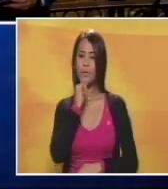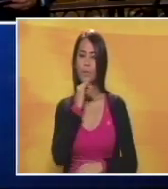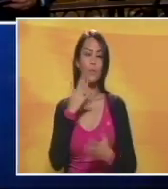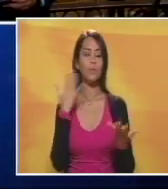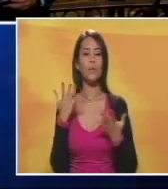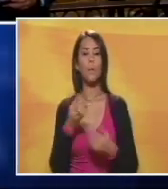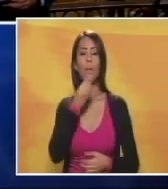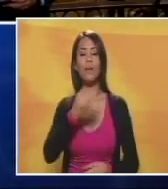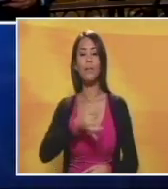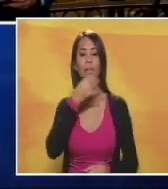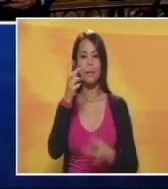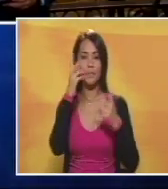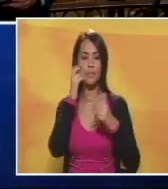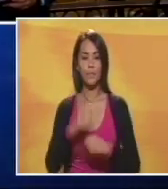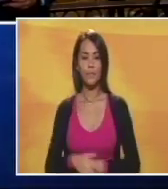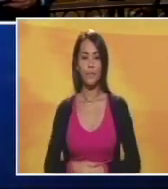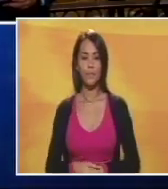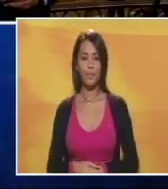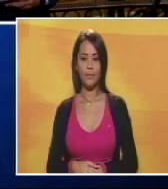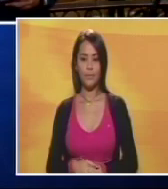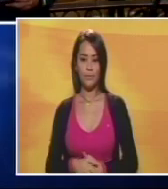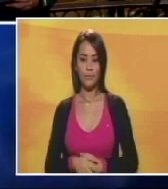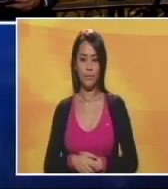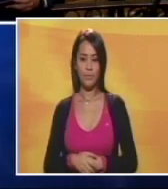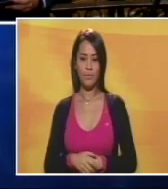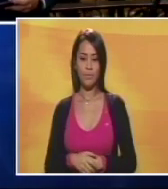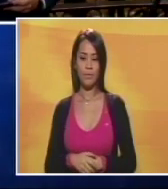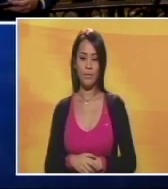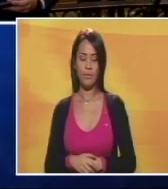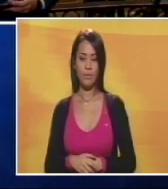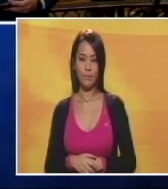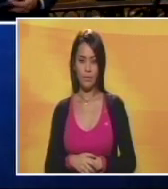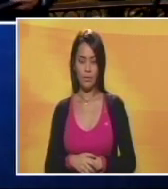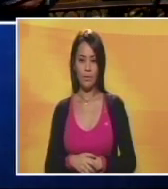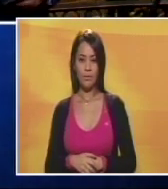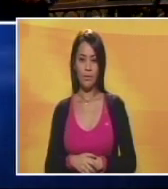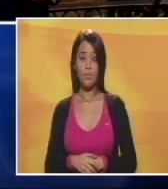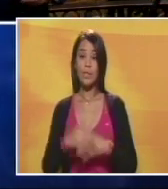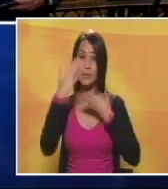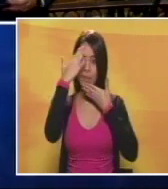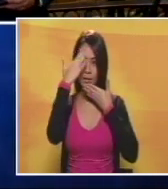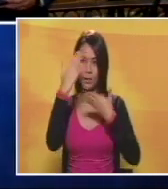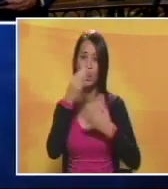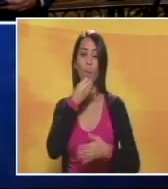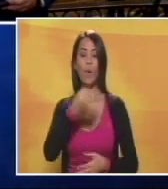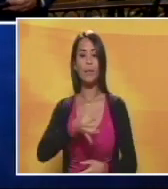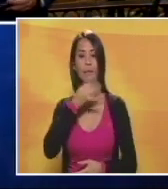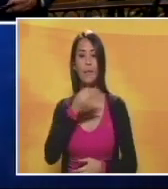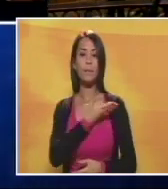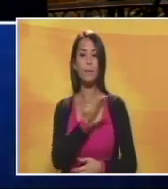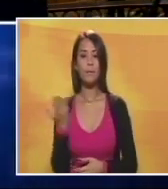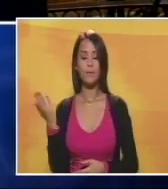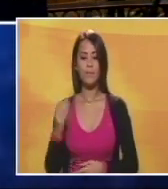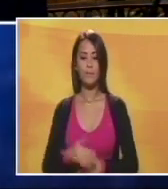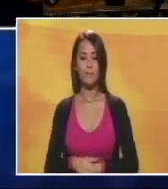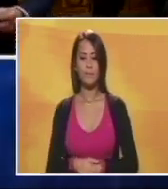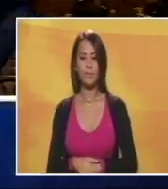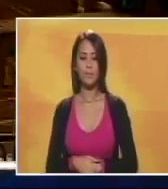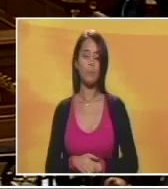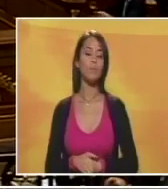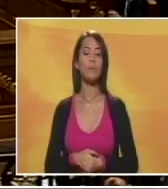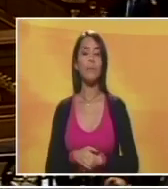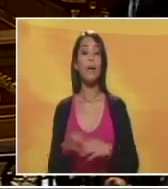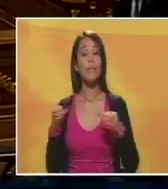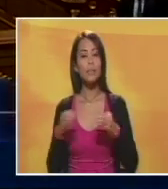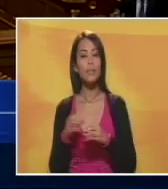información. Manuel, buenas tardes, te escuchamos. Así es, Milagros, saludos y buenas tardes para todos. La sesión de la